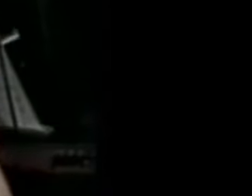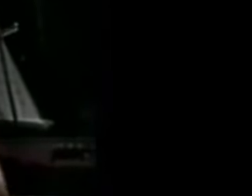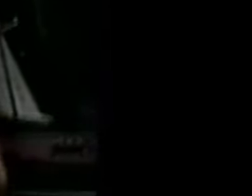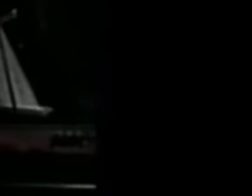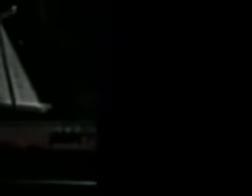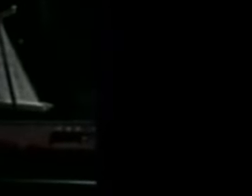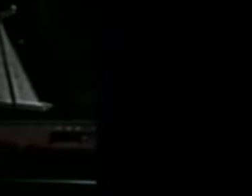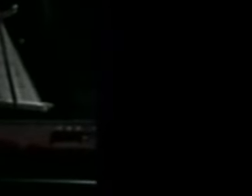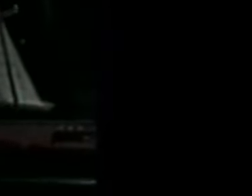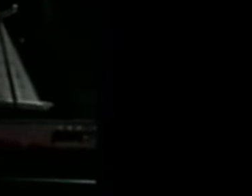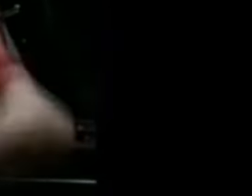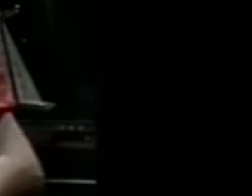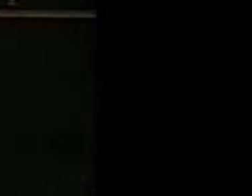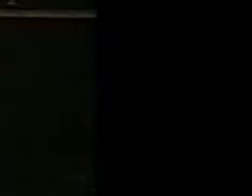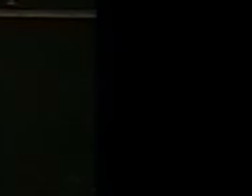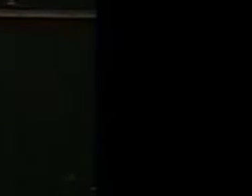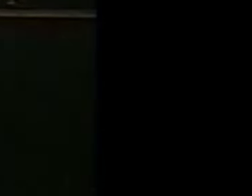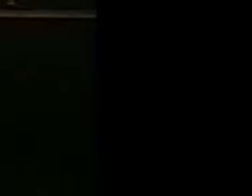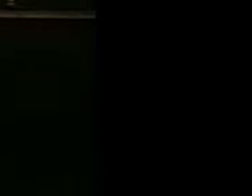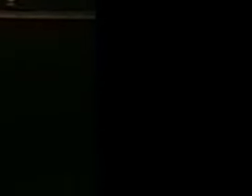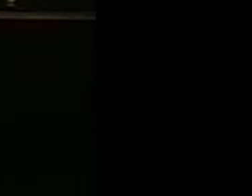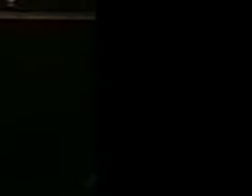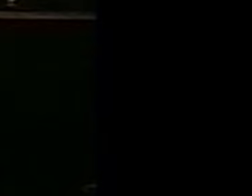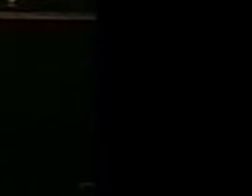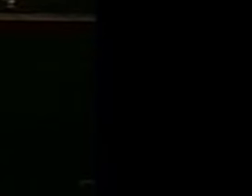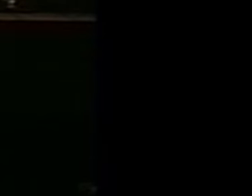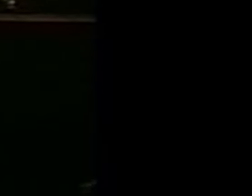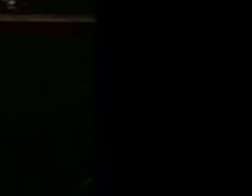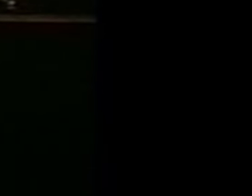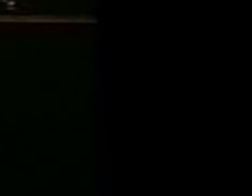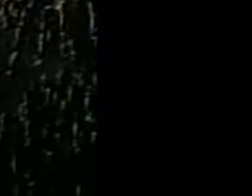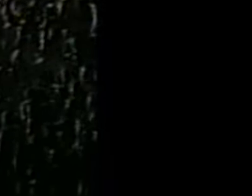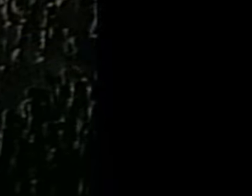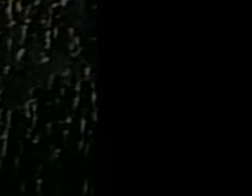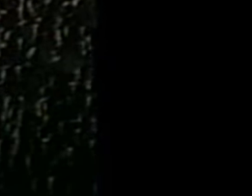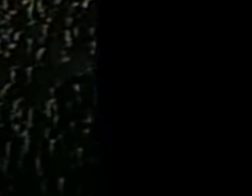Yo no sé dónde va, pero tampoco creo que se vaya.